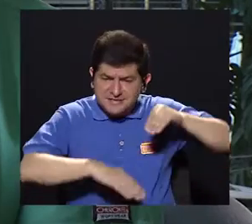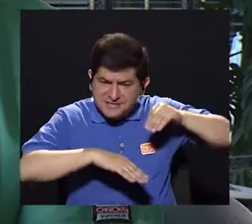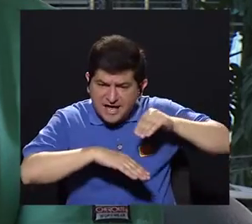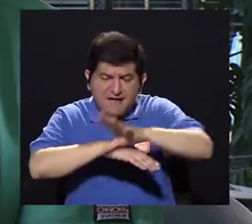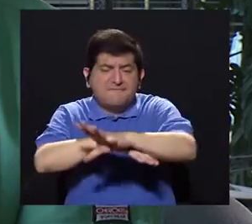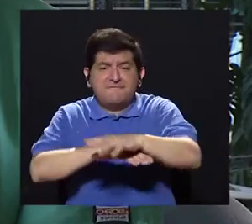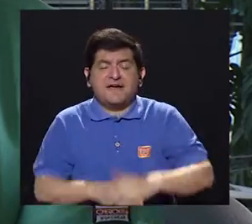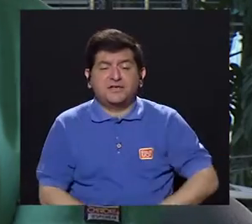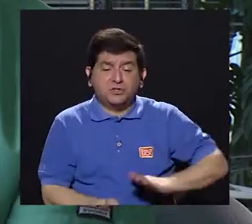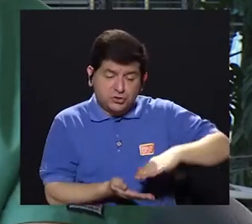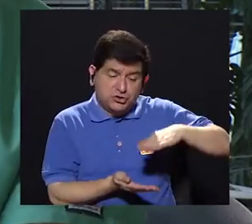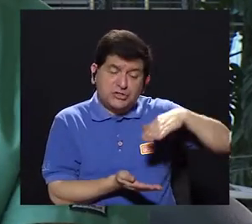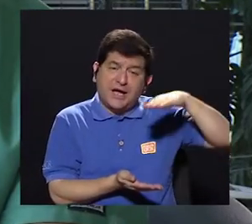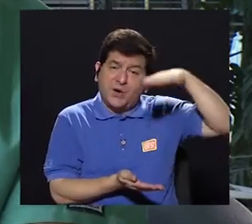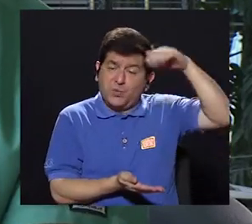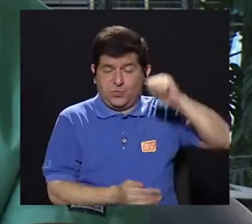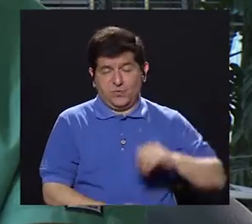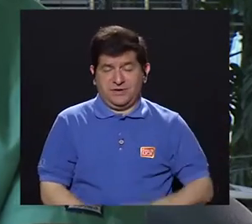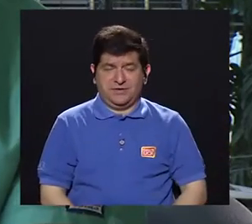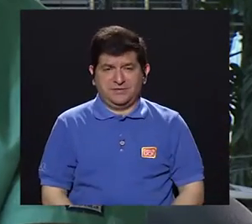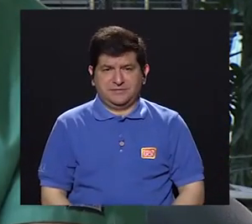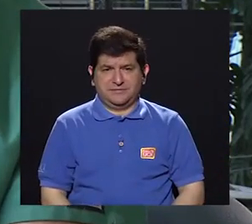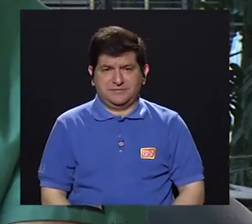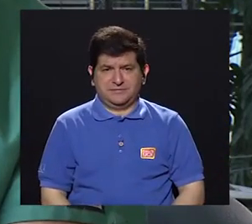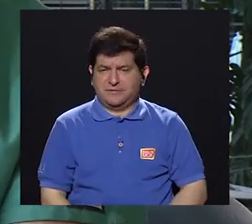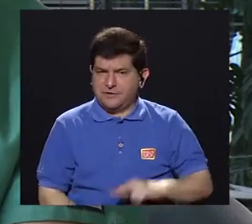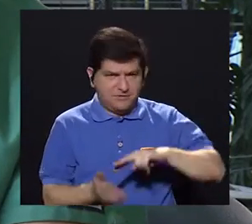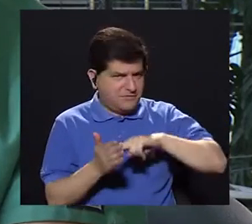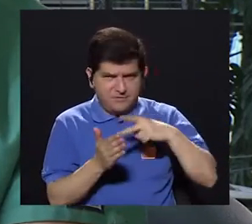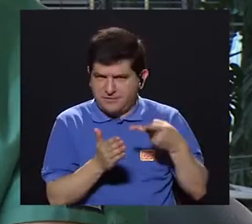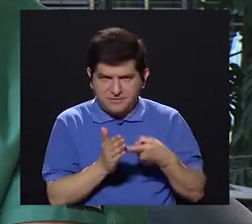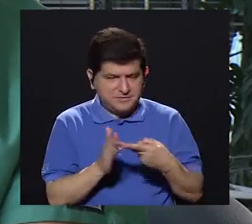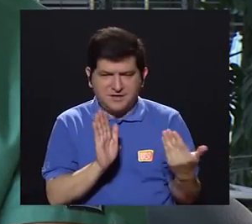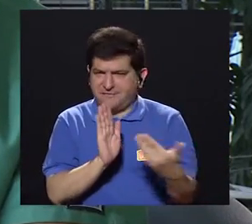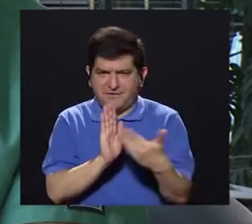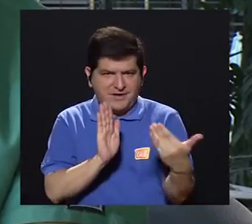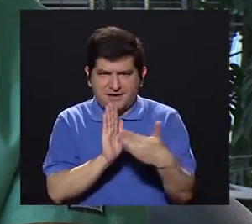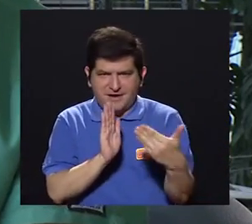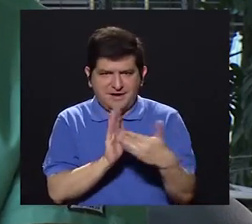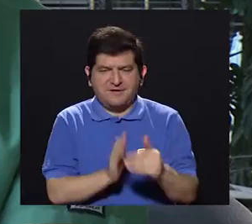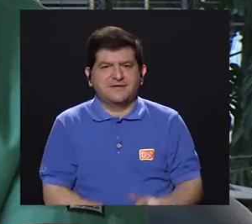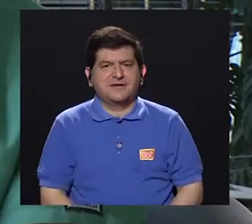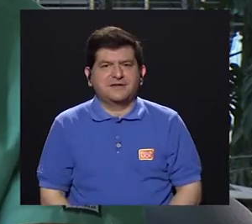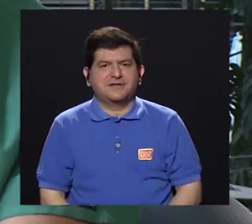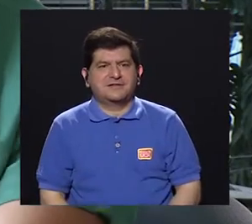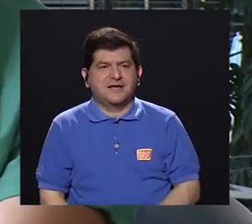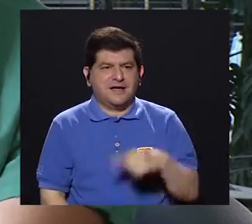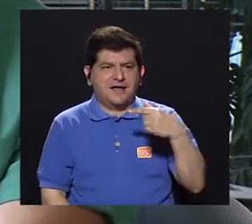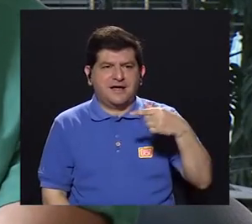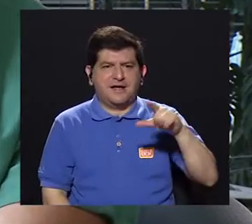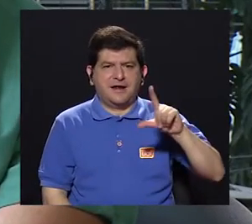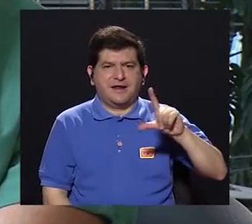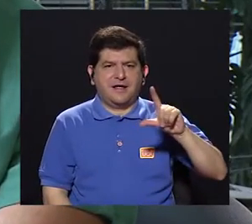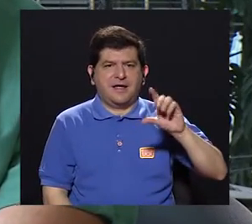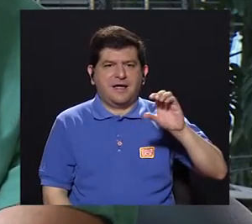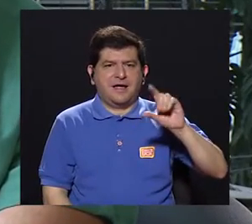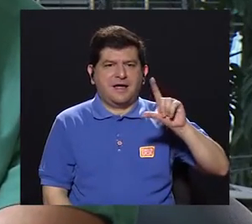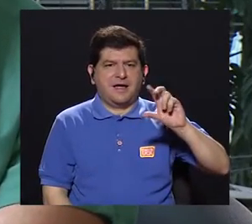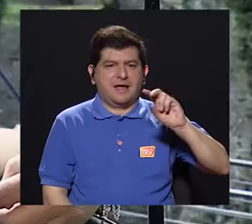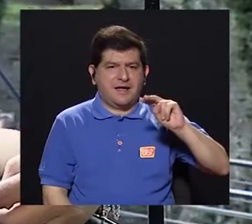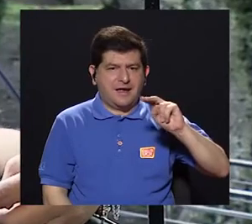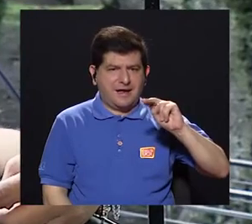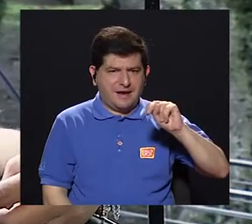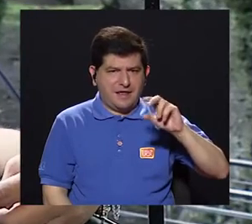los efectos de la radiación son acumulativos. No tienen que ver afectar principalmente gónadas, no puede afectar cualquier área del cuerpo,